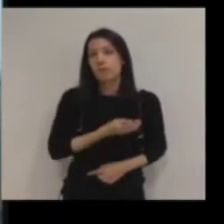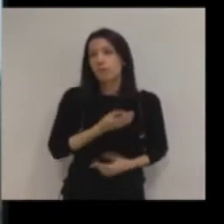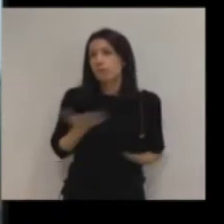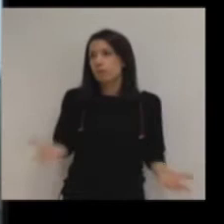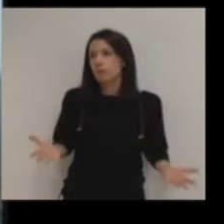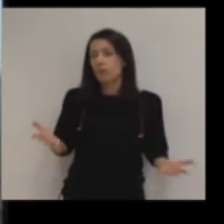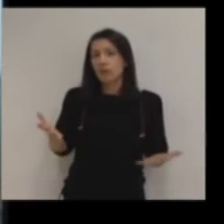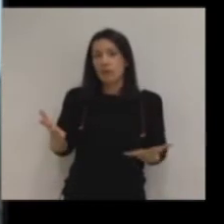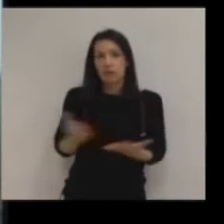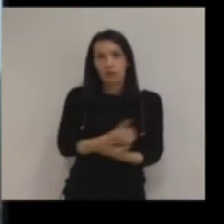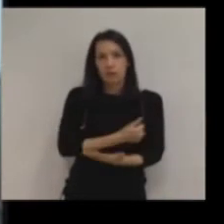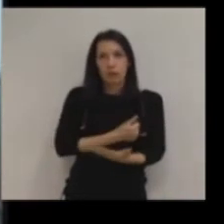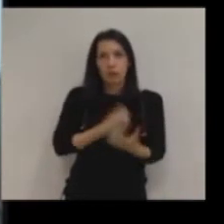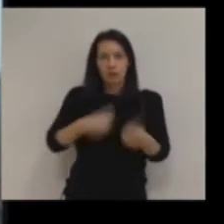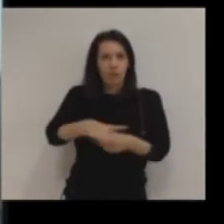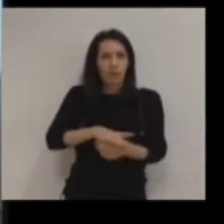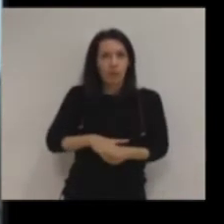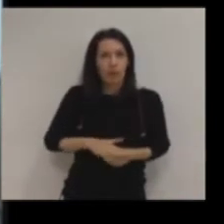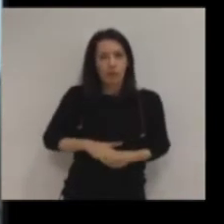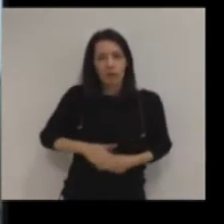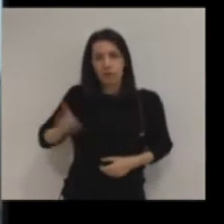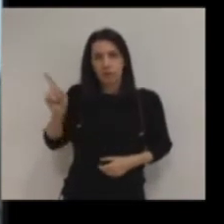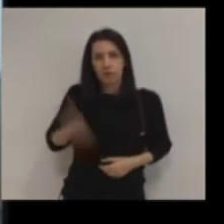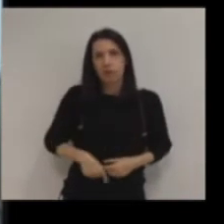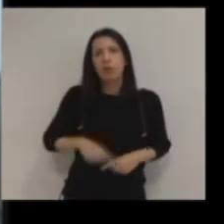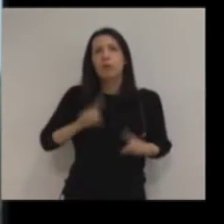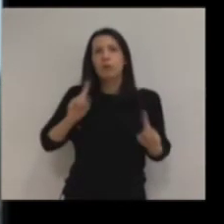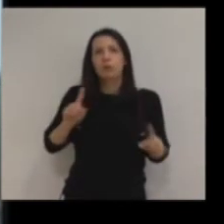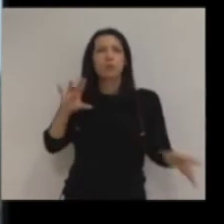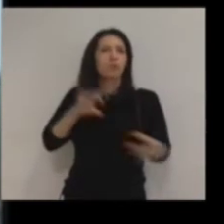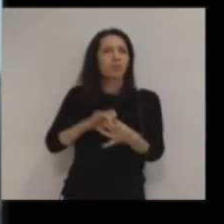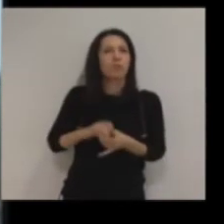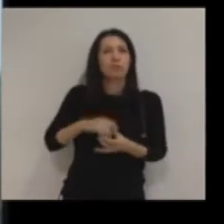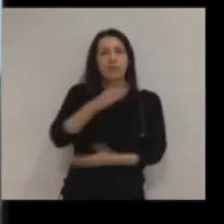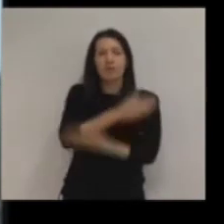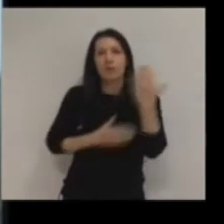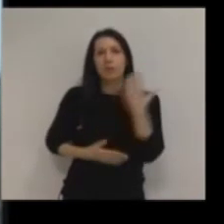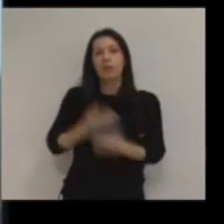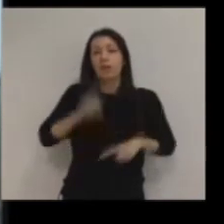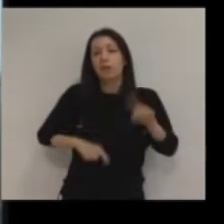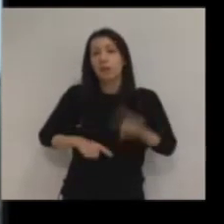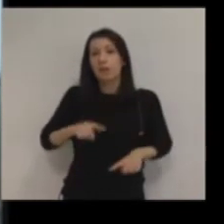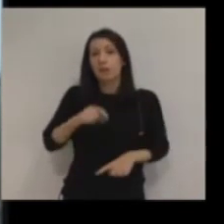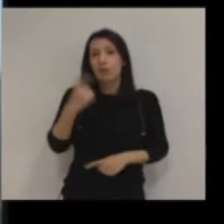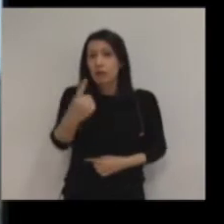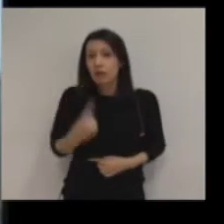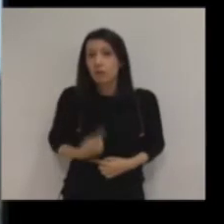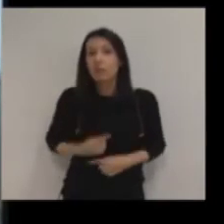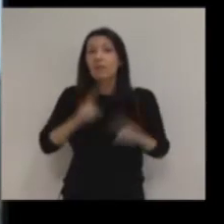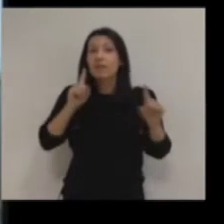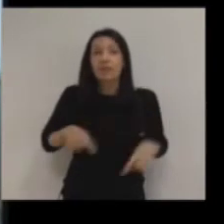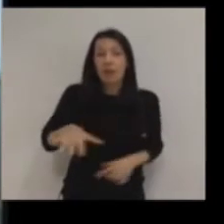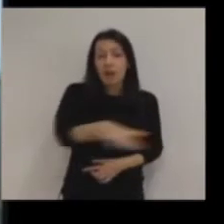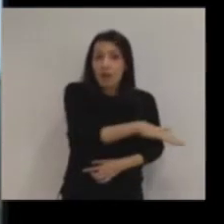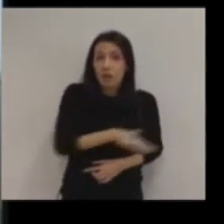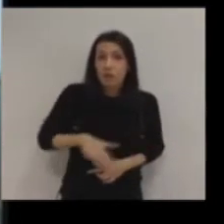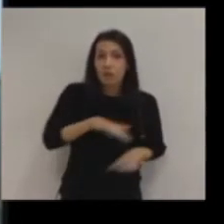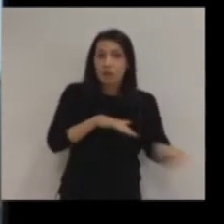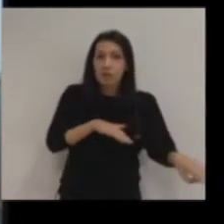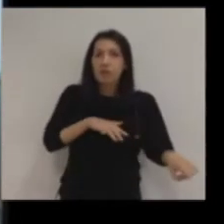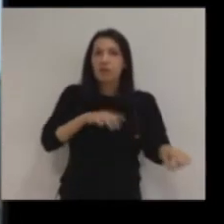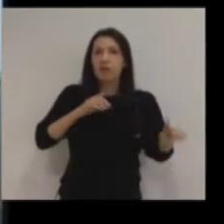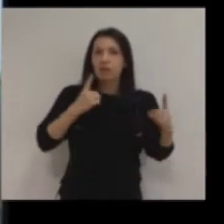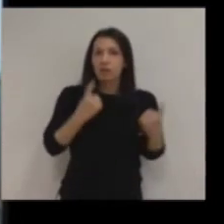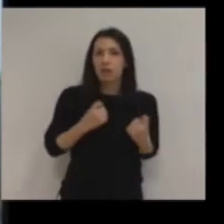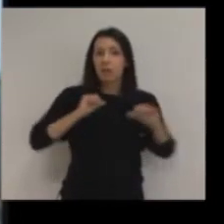abarca todas las disciplinas, no solo en los motivos de discapacidad de cada persona, sino cada sitio en el que se necesita poner